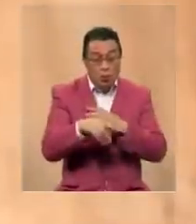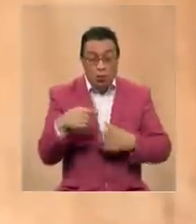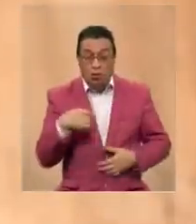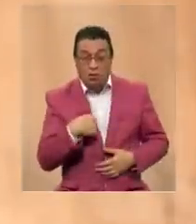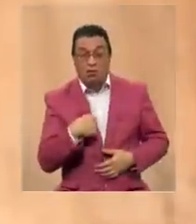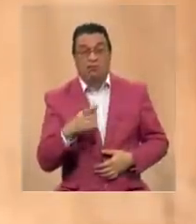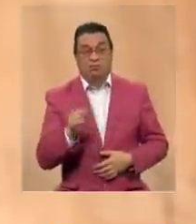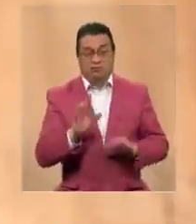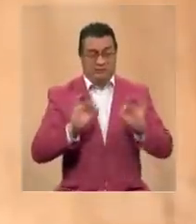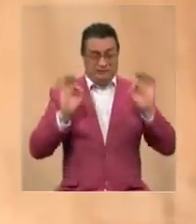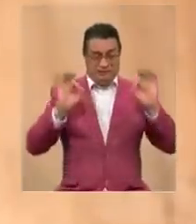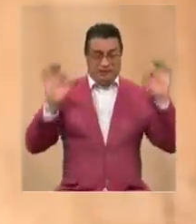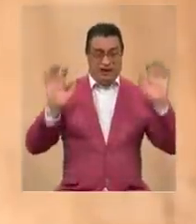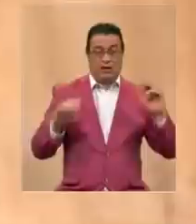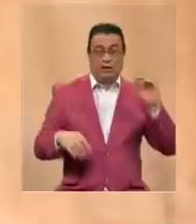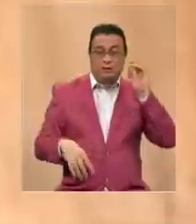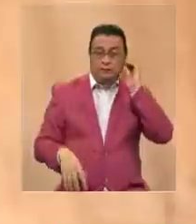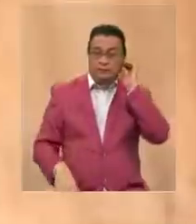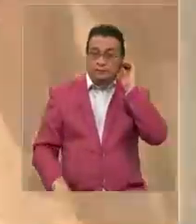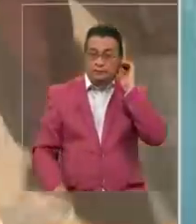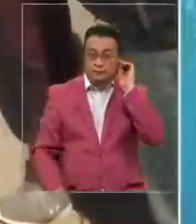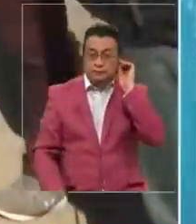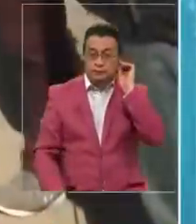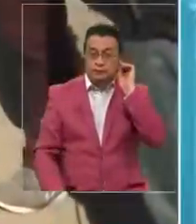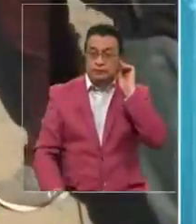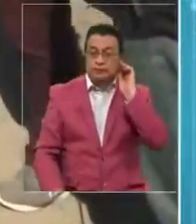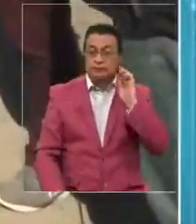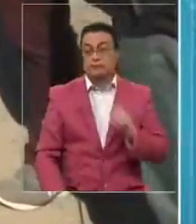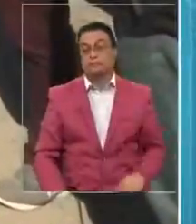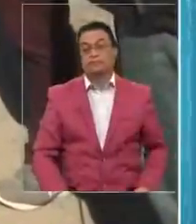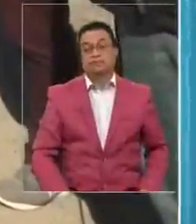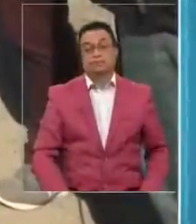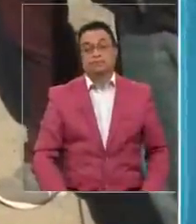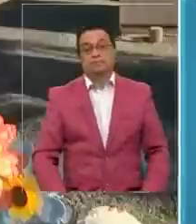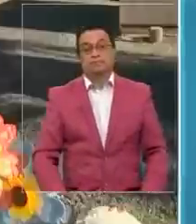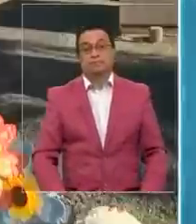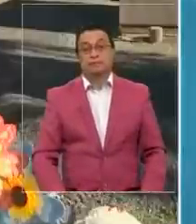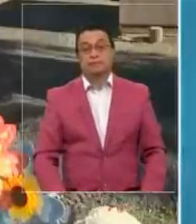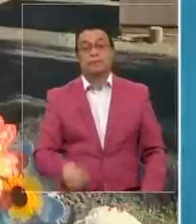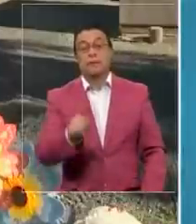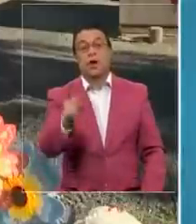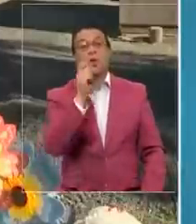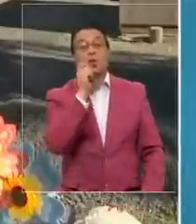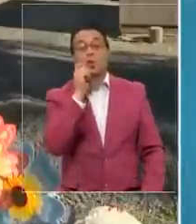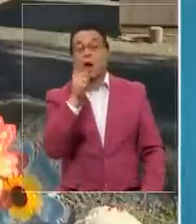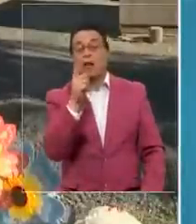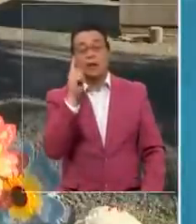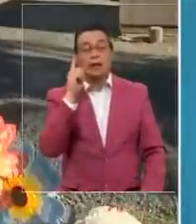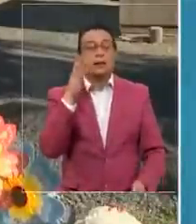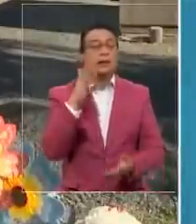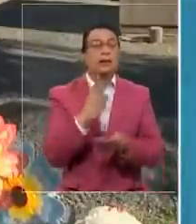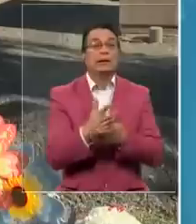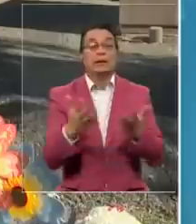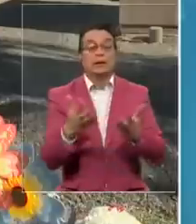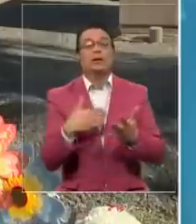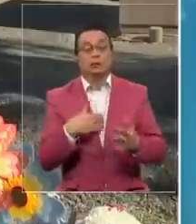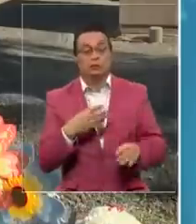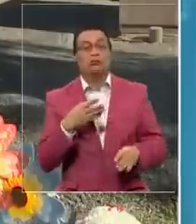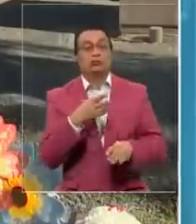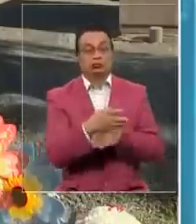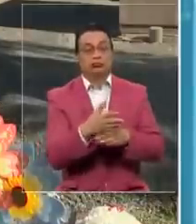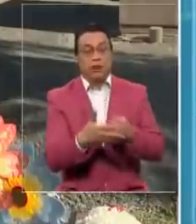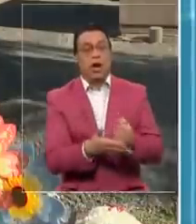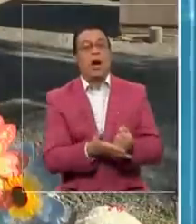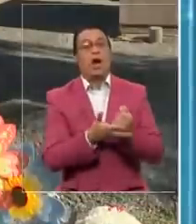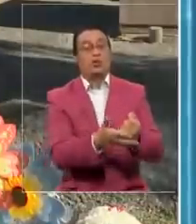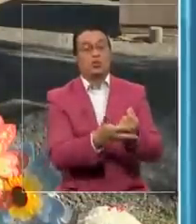de nada. ¿Y cuál es su decisión finalmente? Es aportar con